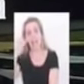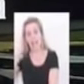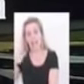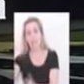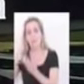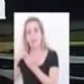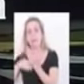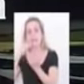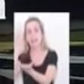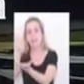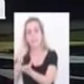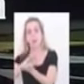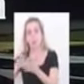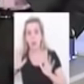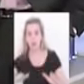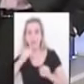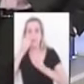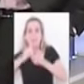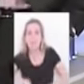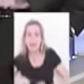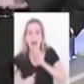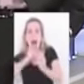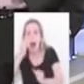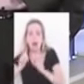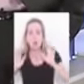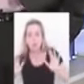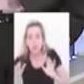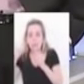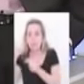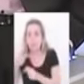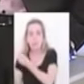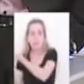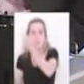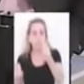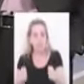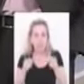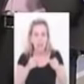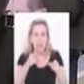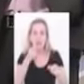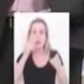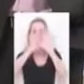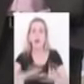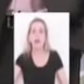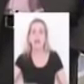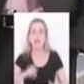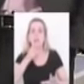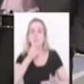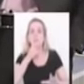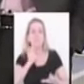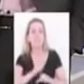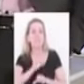necesarias para explicar cómo funciona el ministerio de acción social lo que tiene obviamente es una